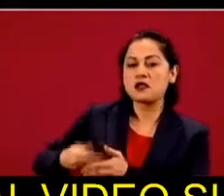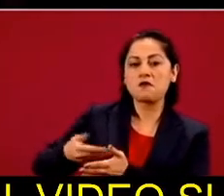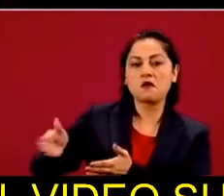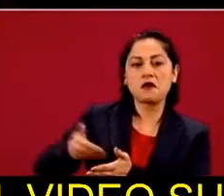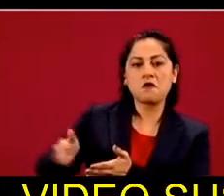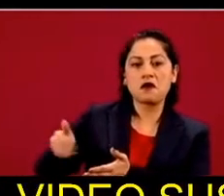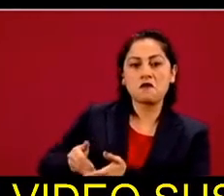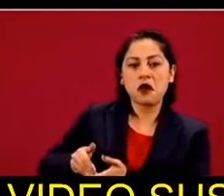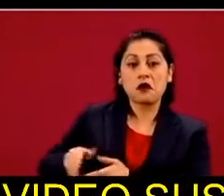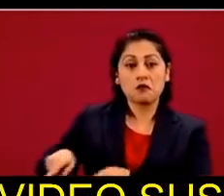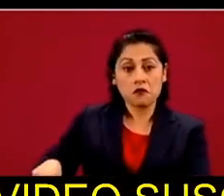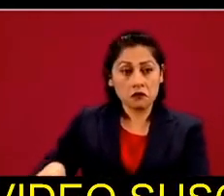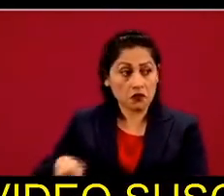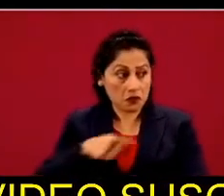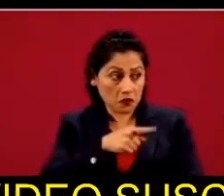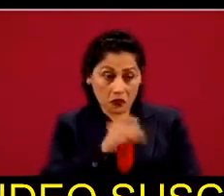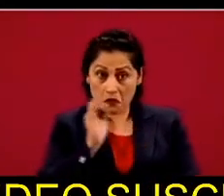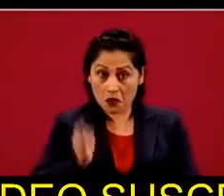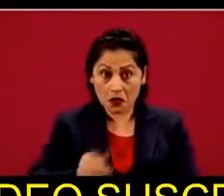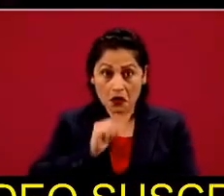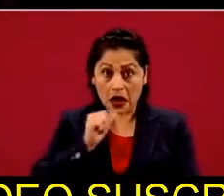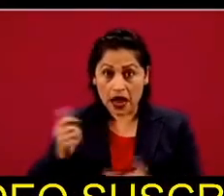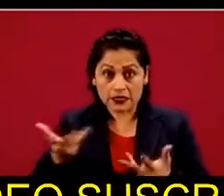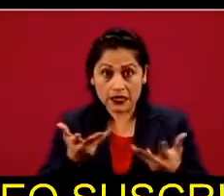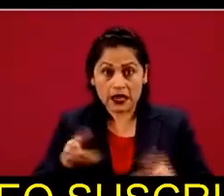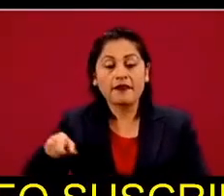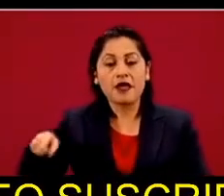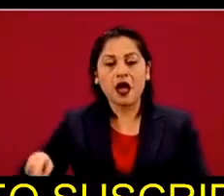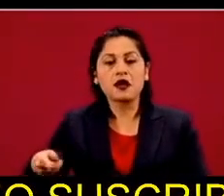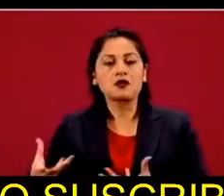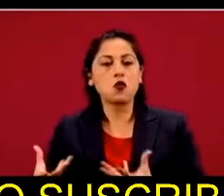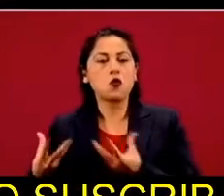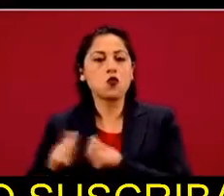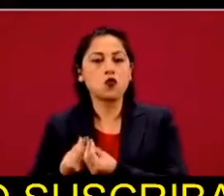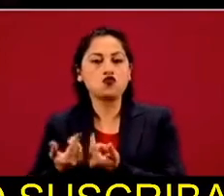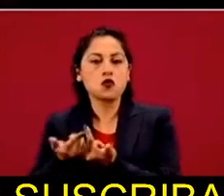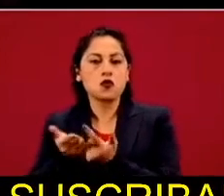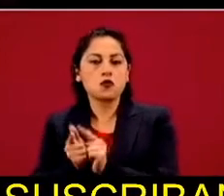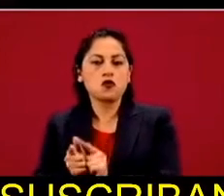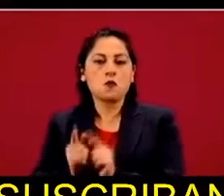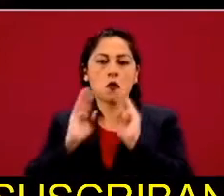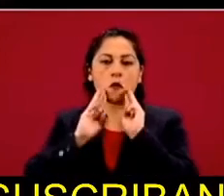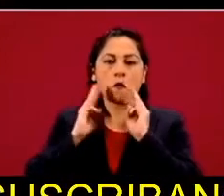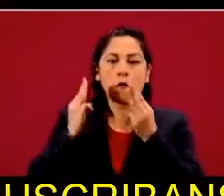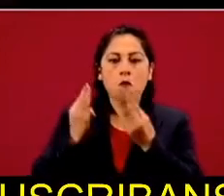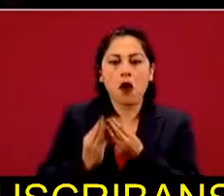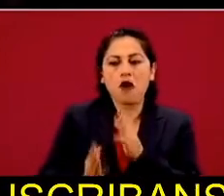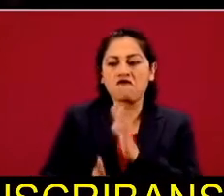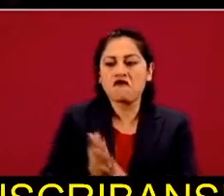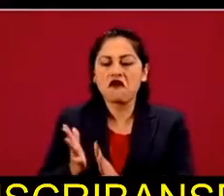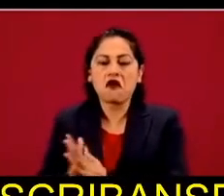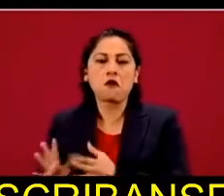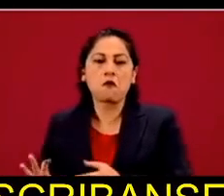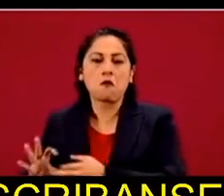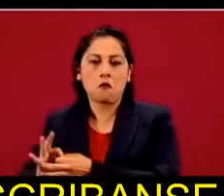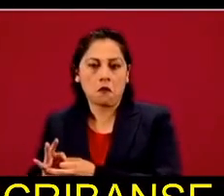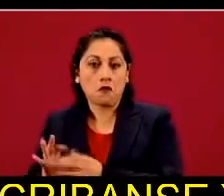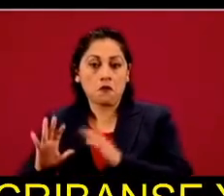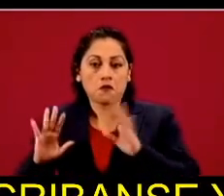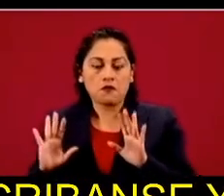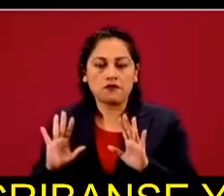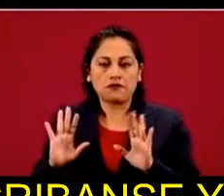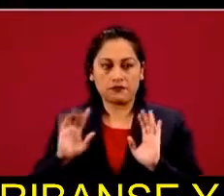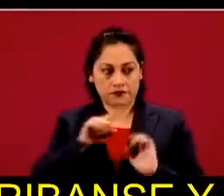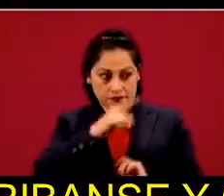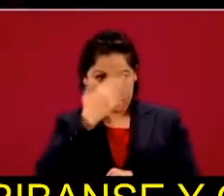con narcotraficantes. No sé si usted tenga este conocimiento de esto. Mi pregunta es, ¿qué le responde a